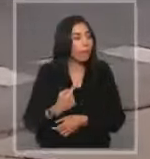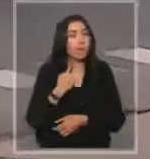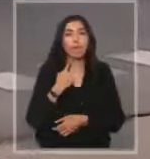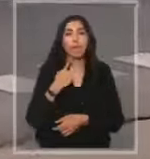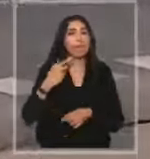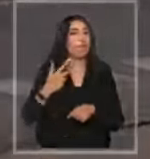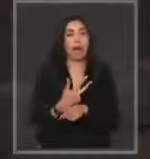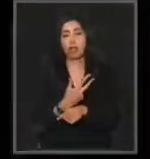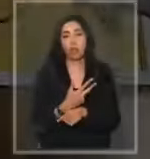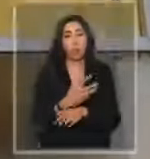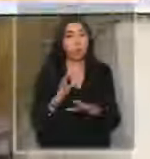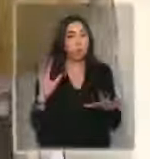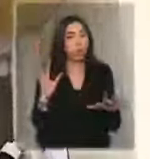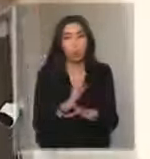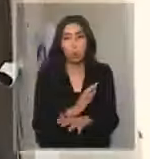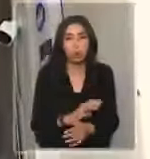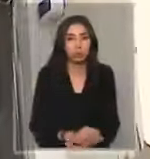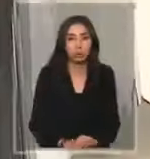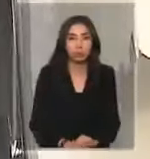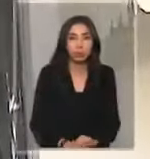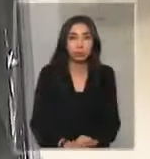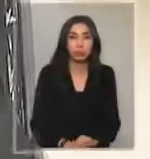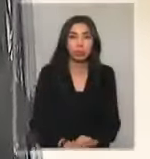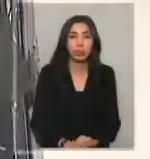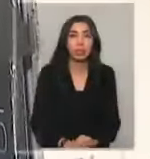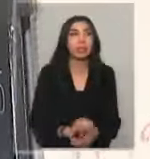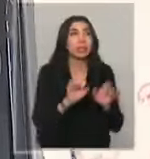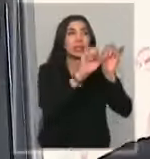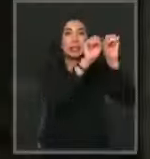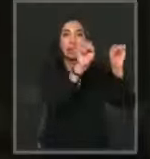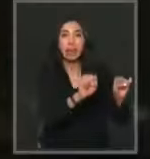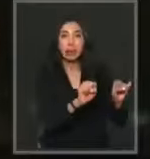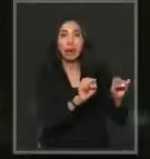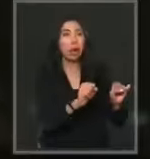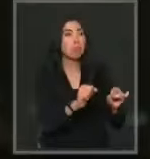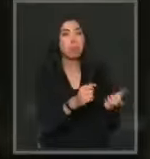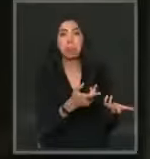es extremadamente grande. Sistemas vulnerables que obligaron a Miguel a contratar a una segunda